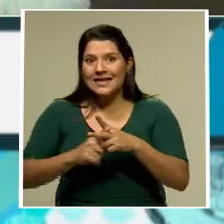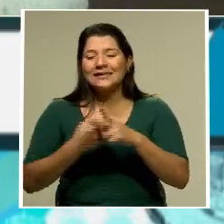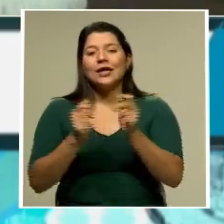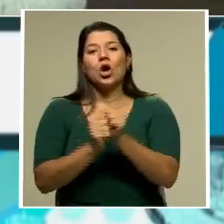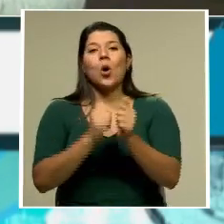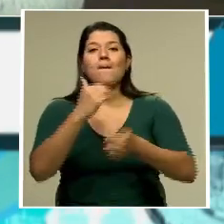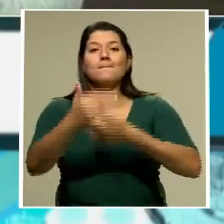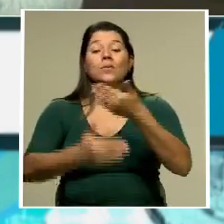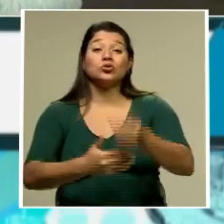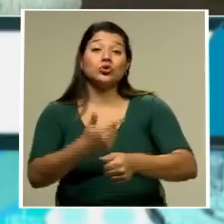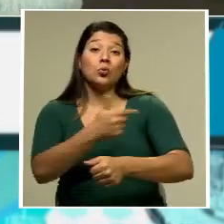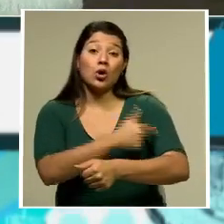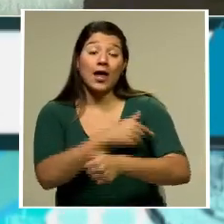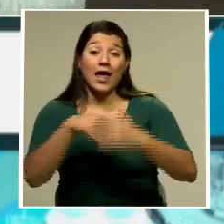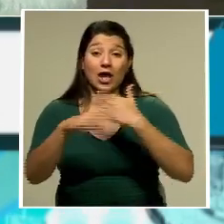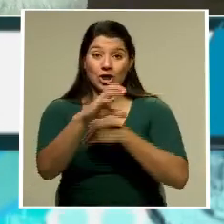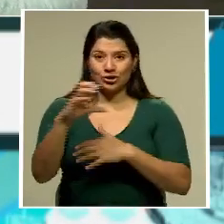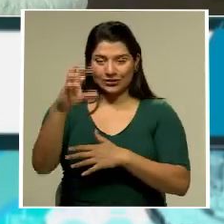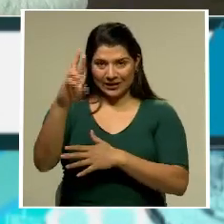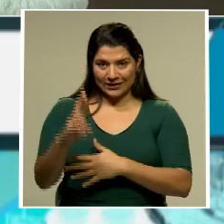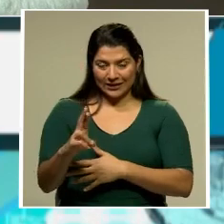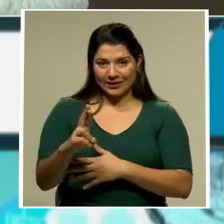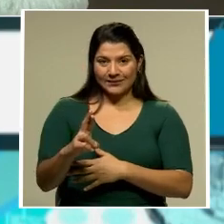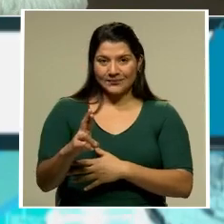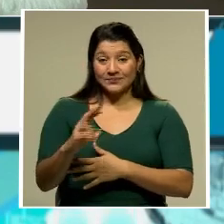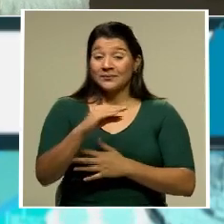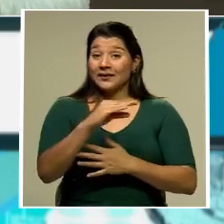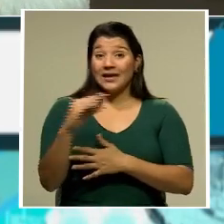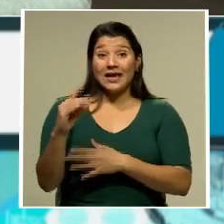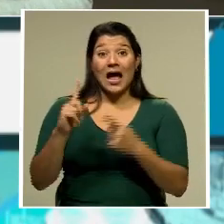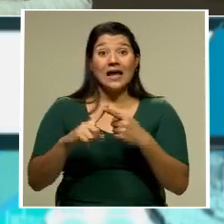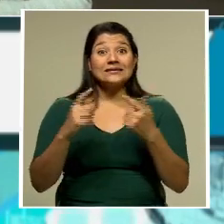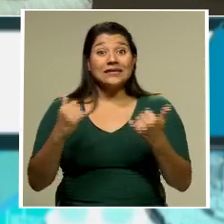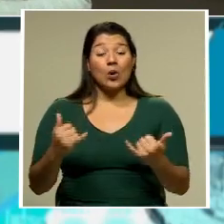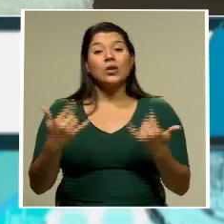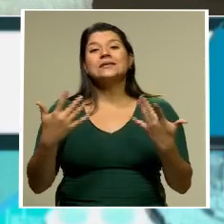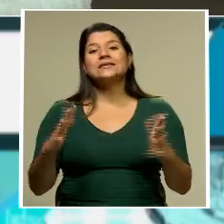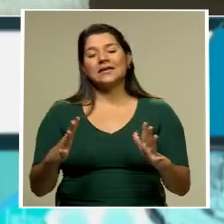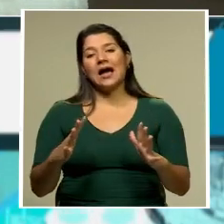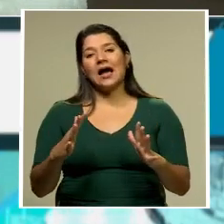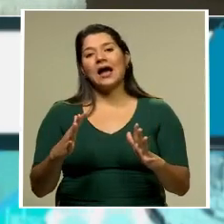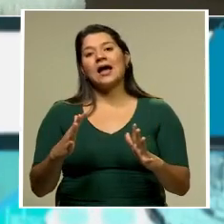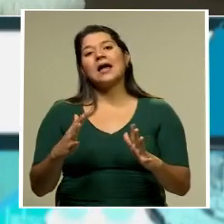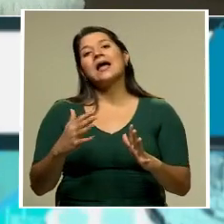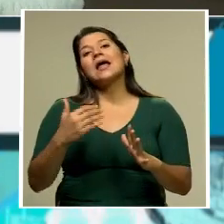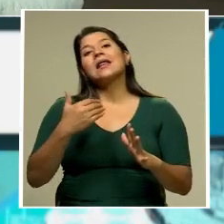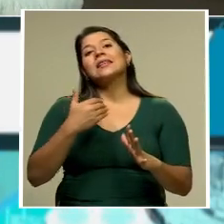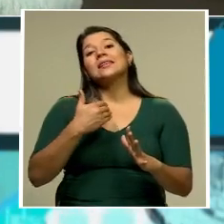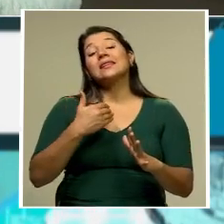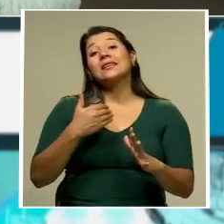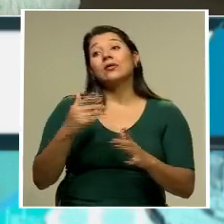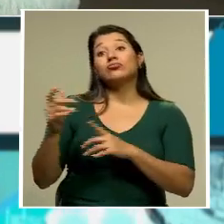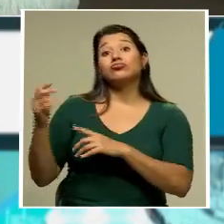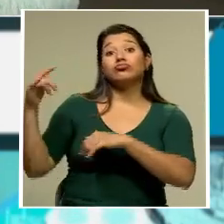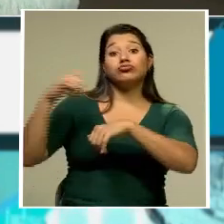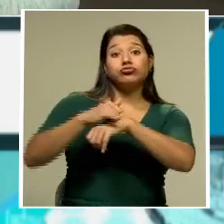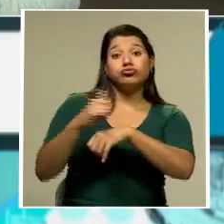la campaña de vacunación en Costa Rica y hasta el momento se han realizado 32 vuelos